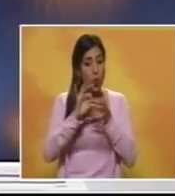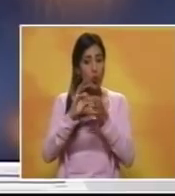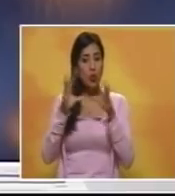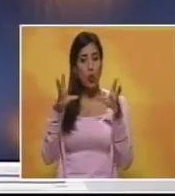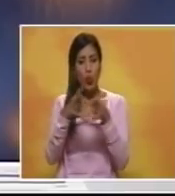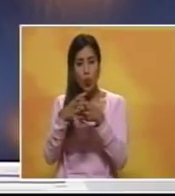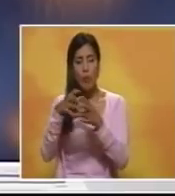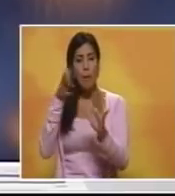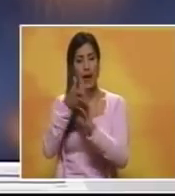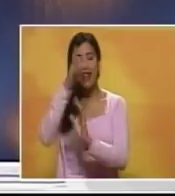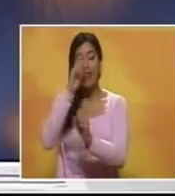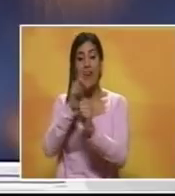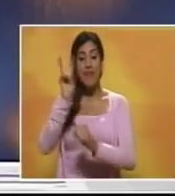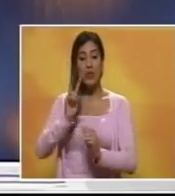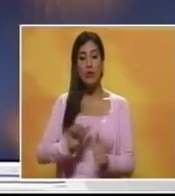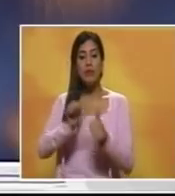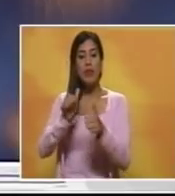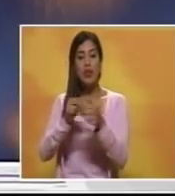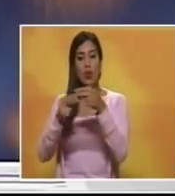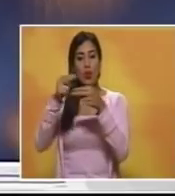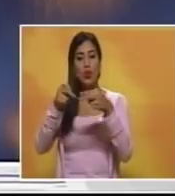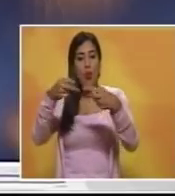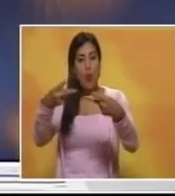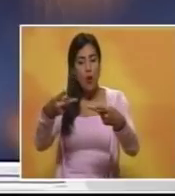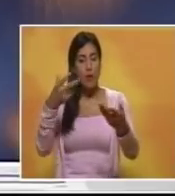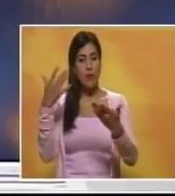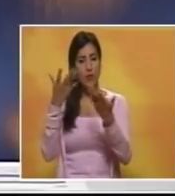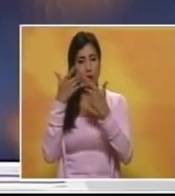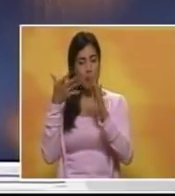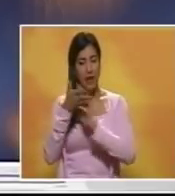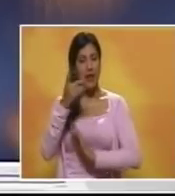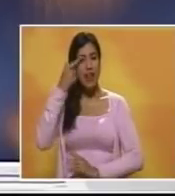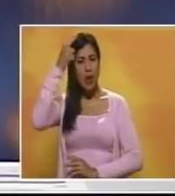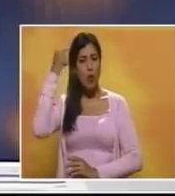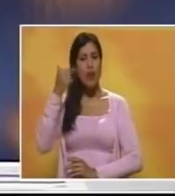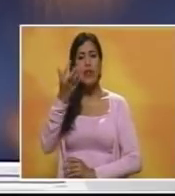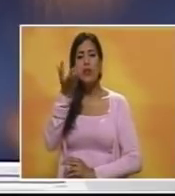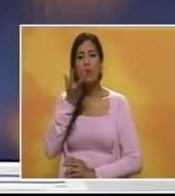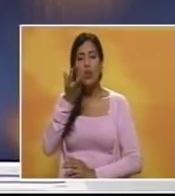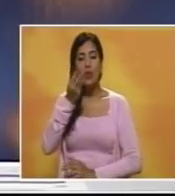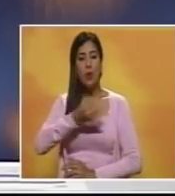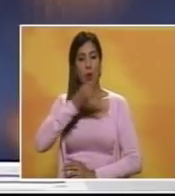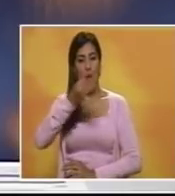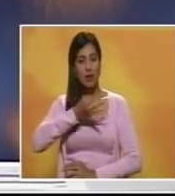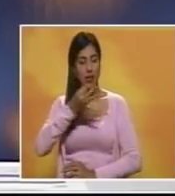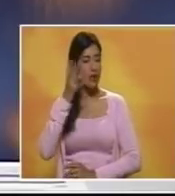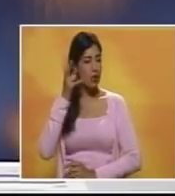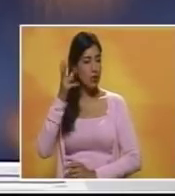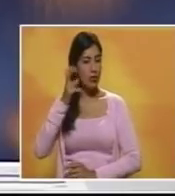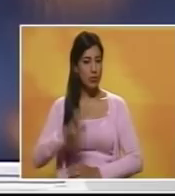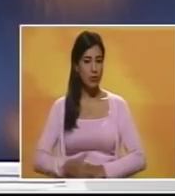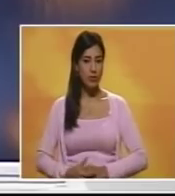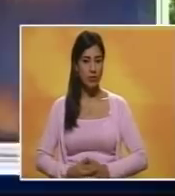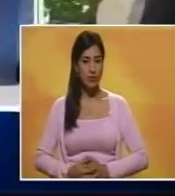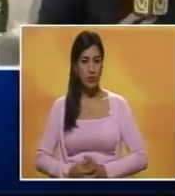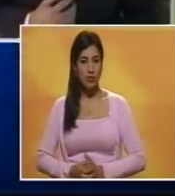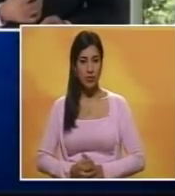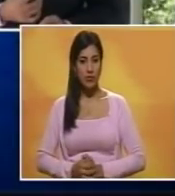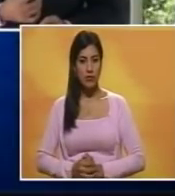sectores para que Venezuela inicie su reconstrucción. Euclides Sotillo se encuentra allí y desde allí nos amplía. Muy buenas tardes, Euclides, te escuchamos.